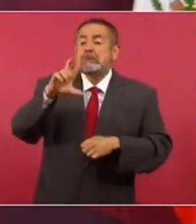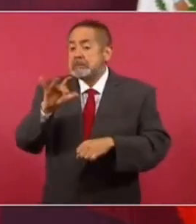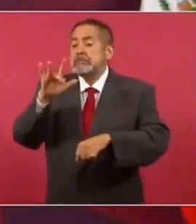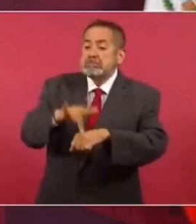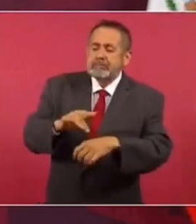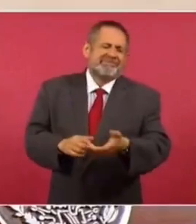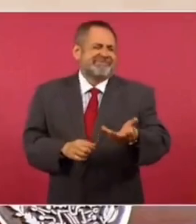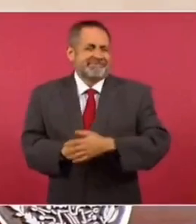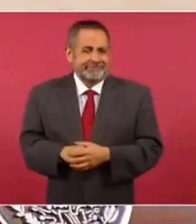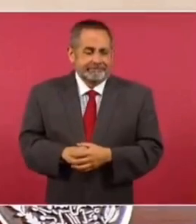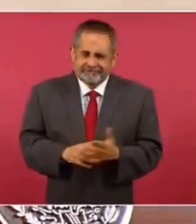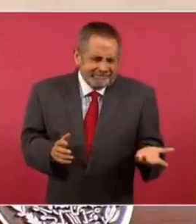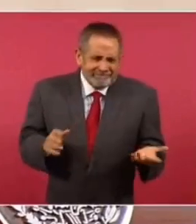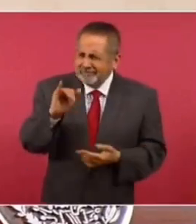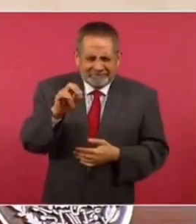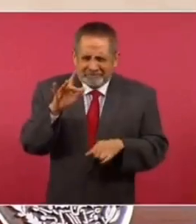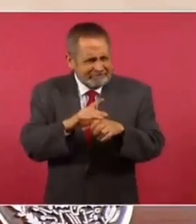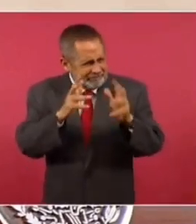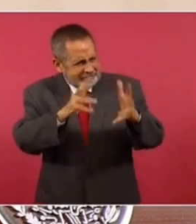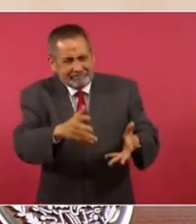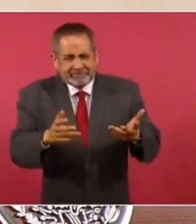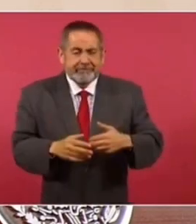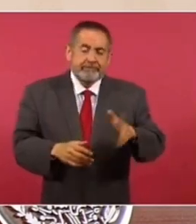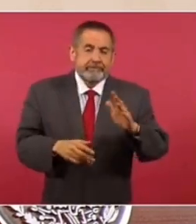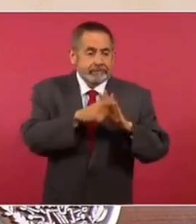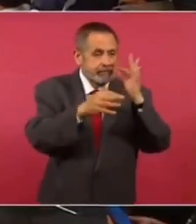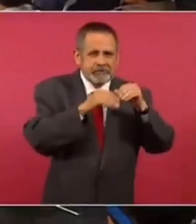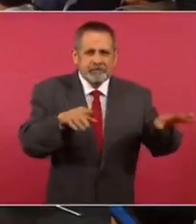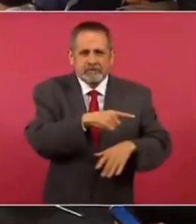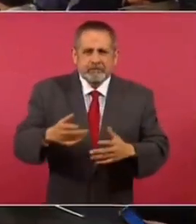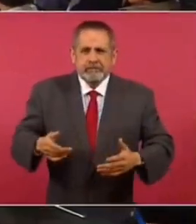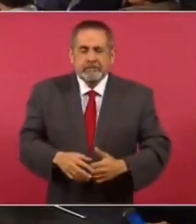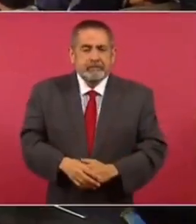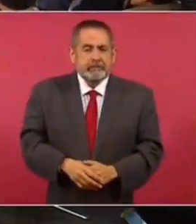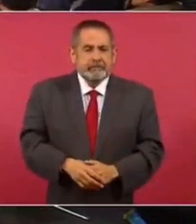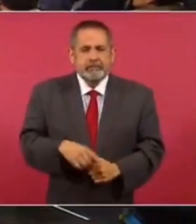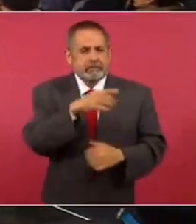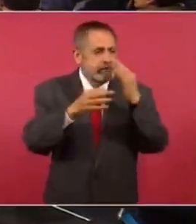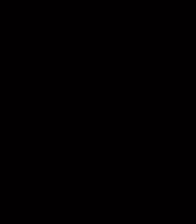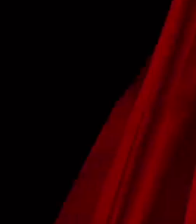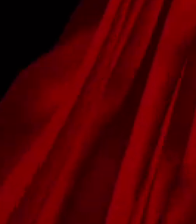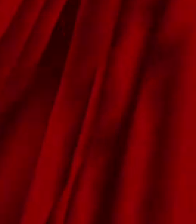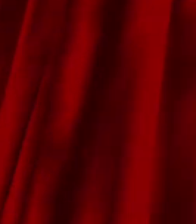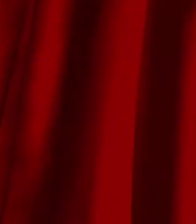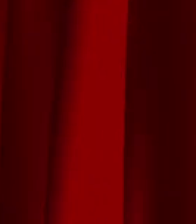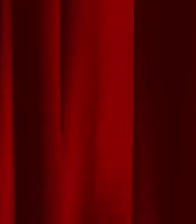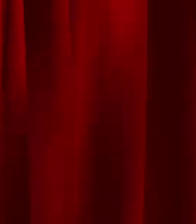El INE no se toca. Y los medios ayudaron muchísimo.